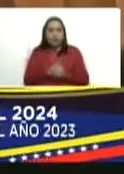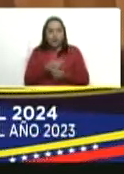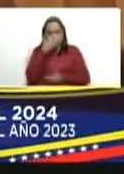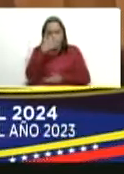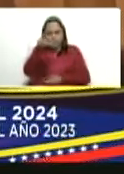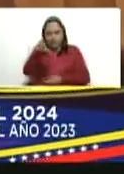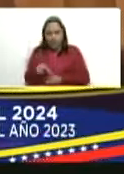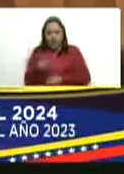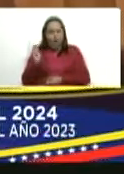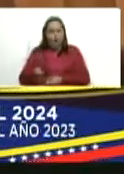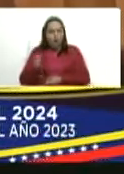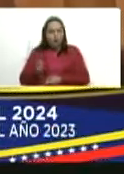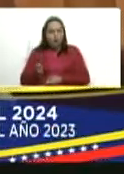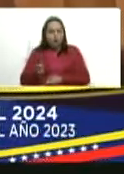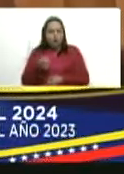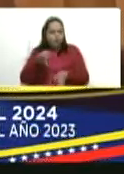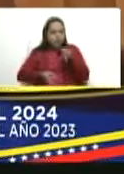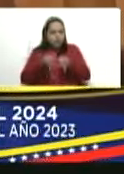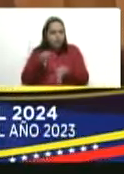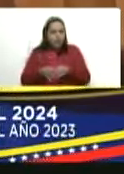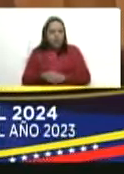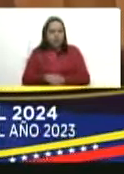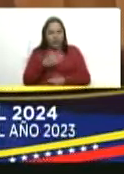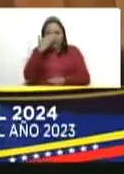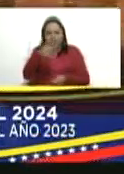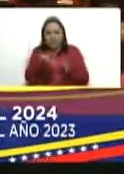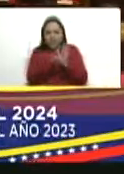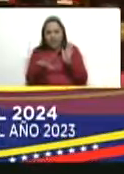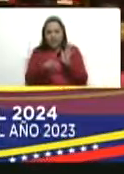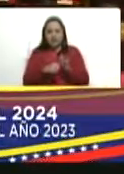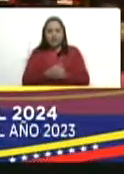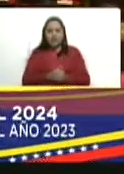juez, frente a la ley.